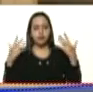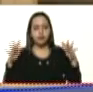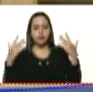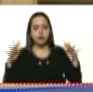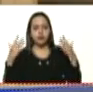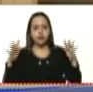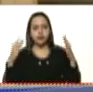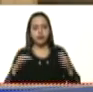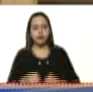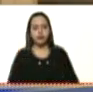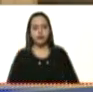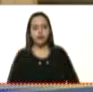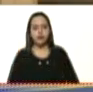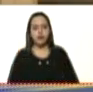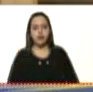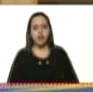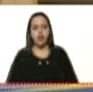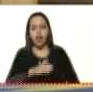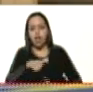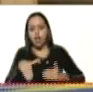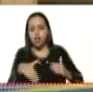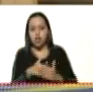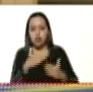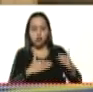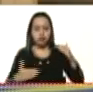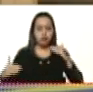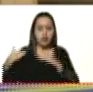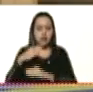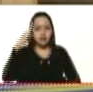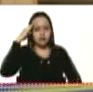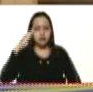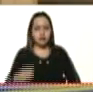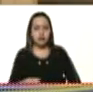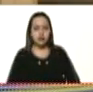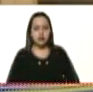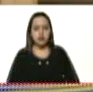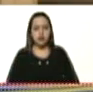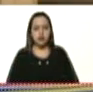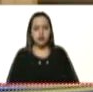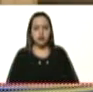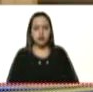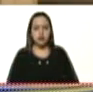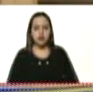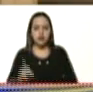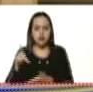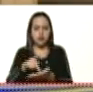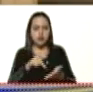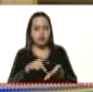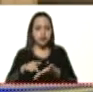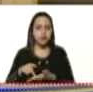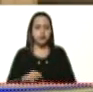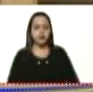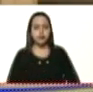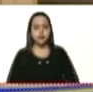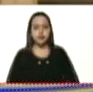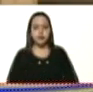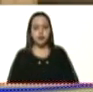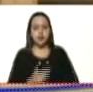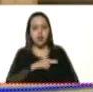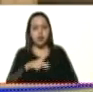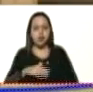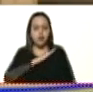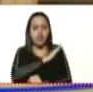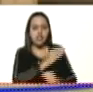Altos oficiales, generalas, generales, almirantes de nuestra Fuerza